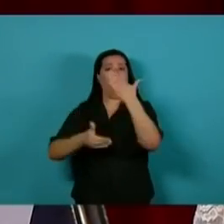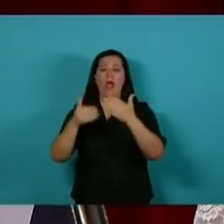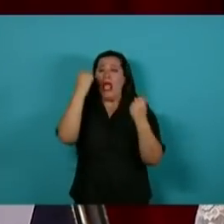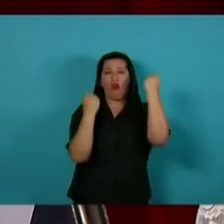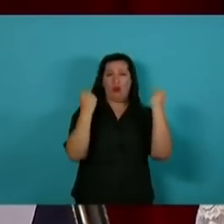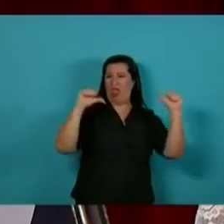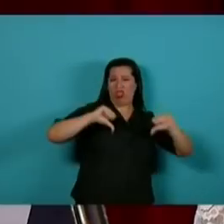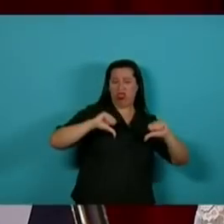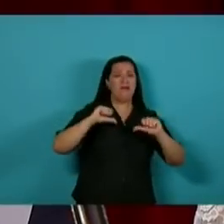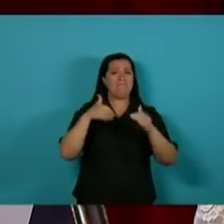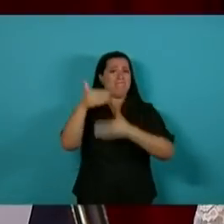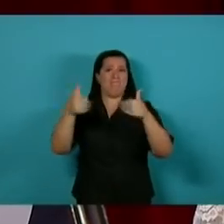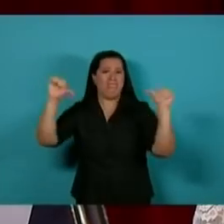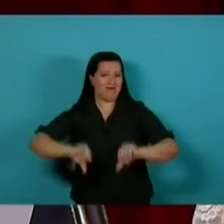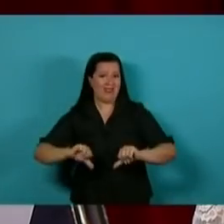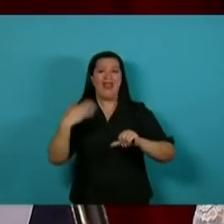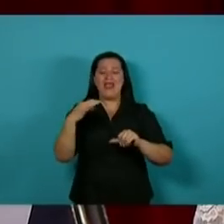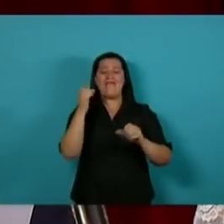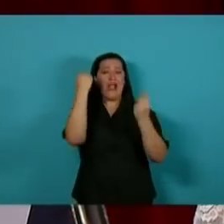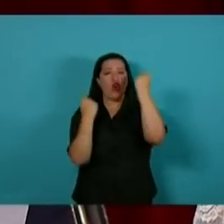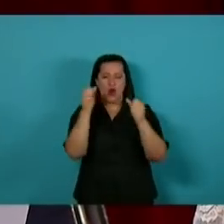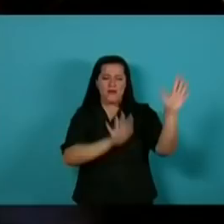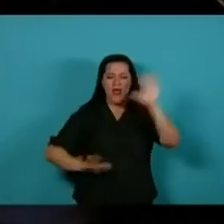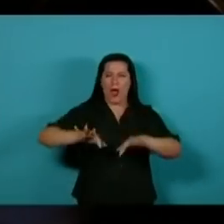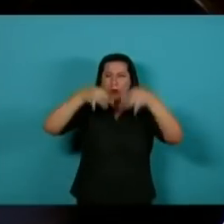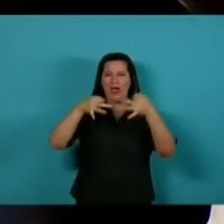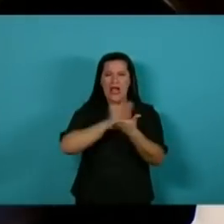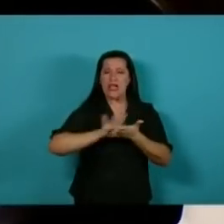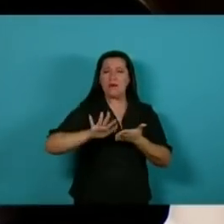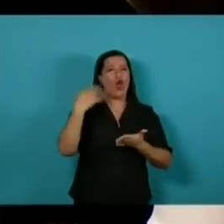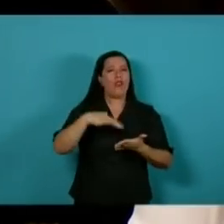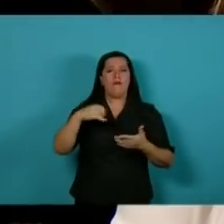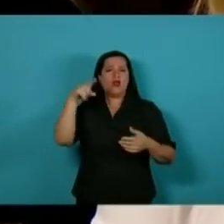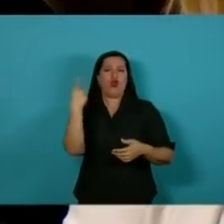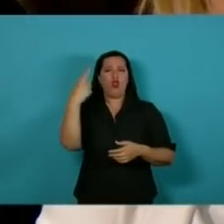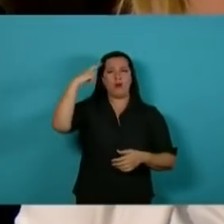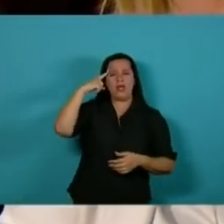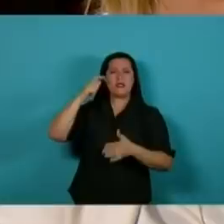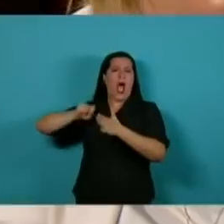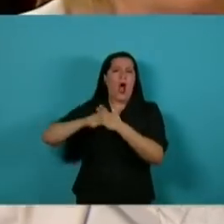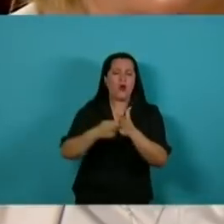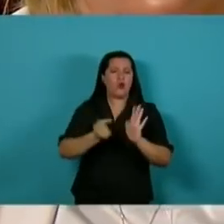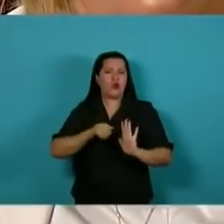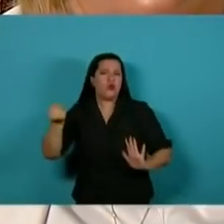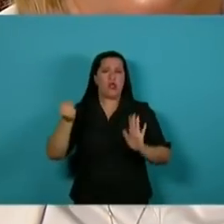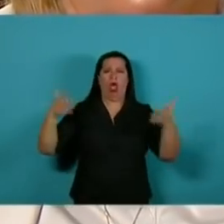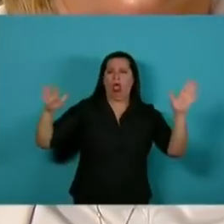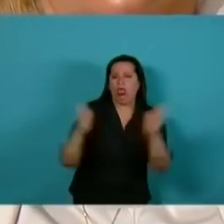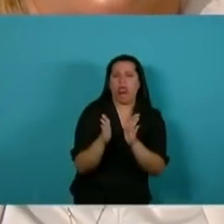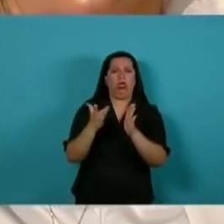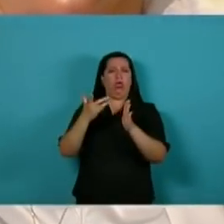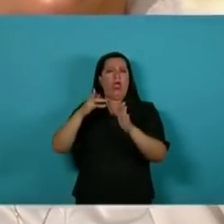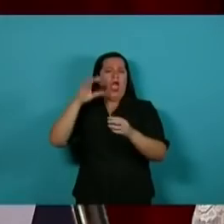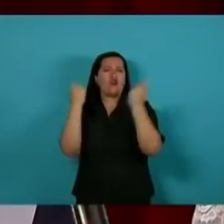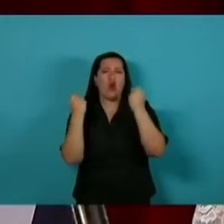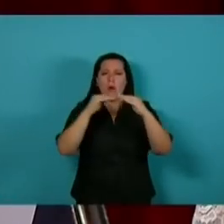económico. Para reordenar a la economía, necesitamos salir de la lógica del más ajuste, más recesión y más deuda que